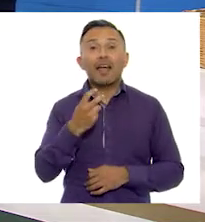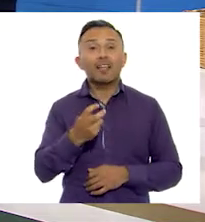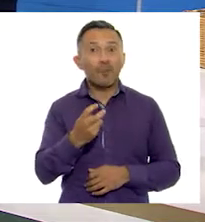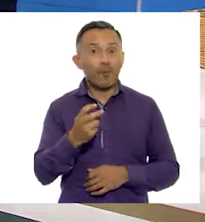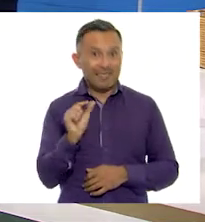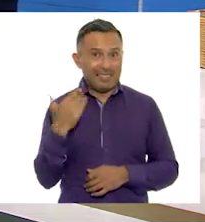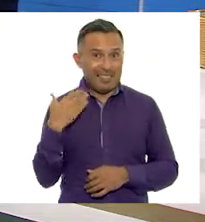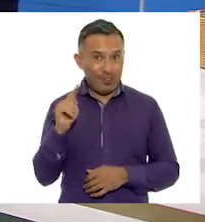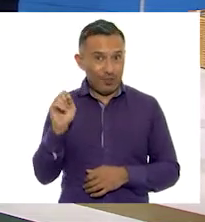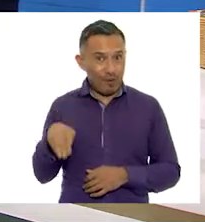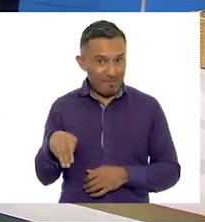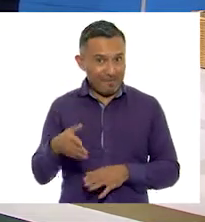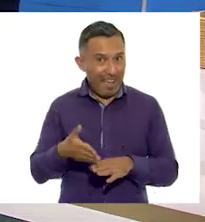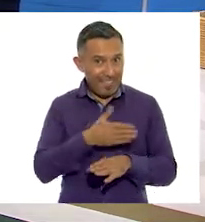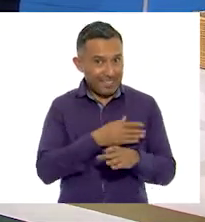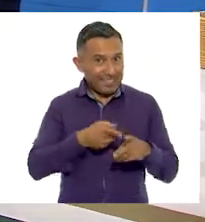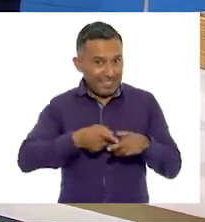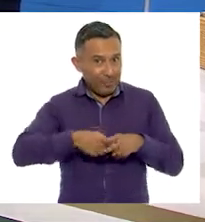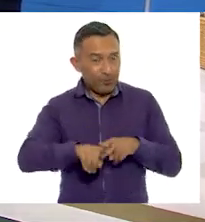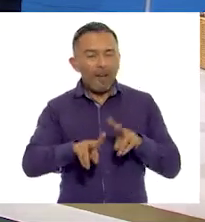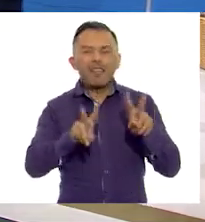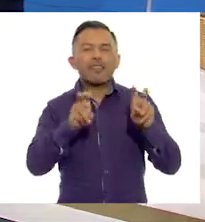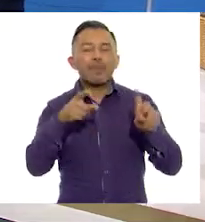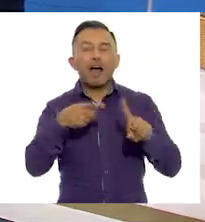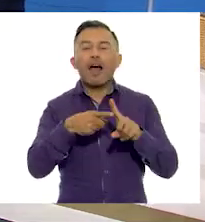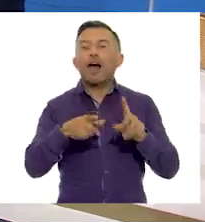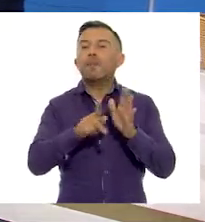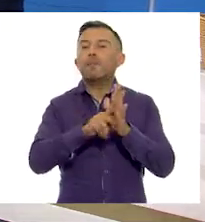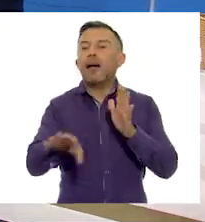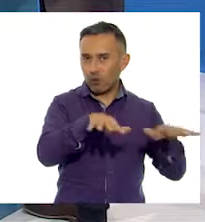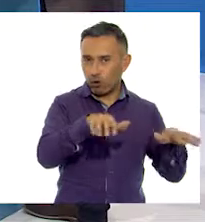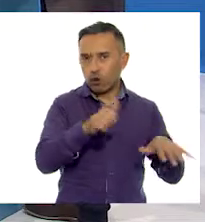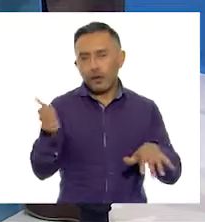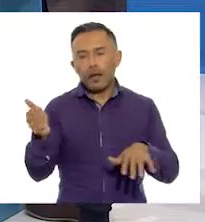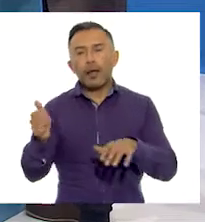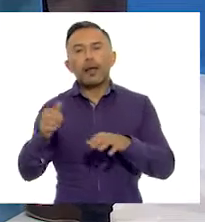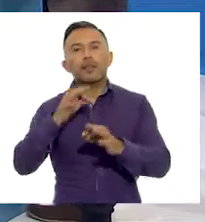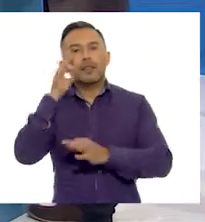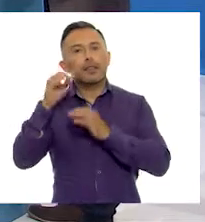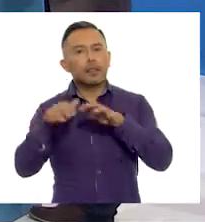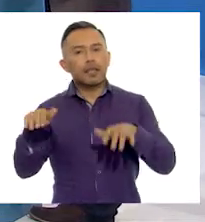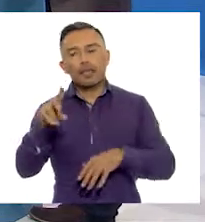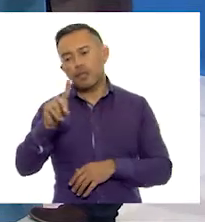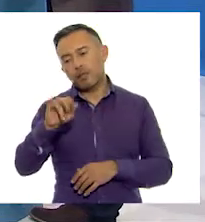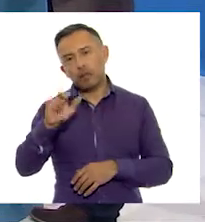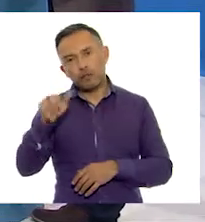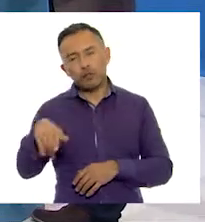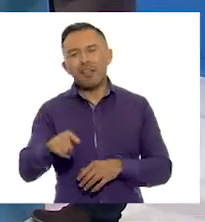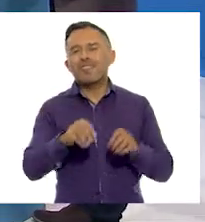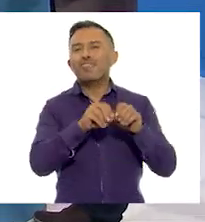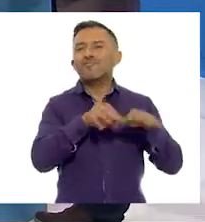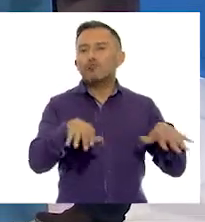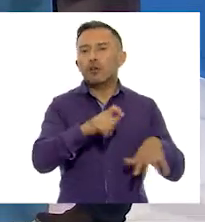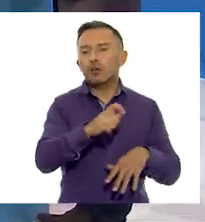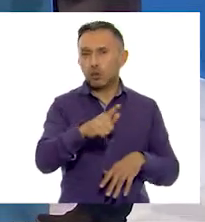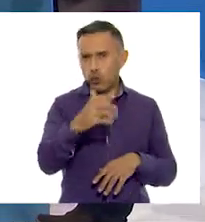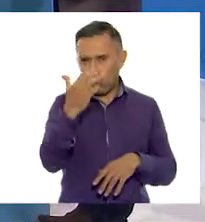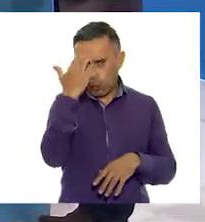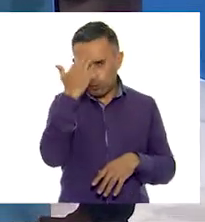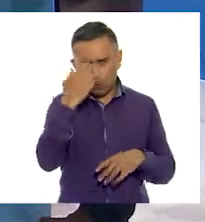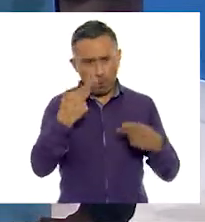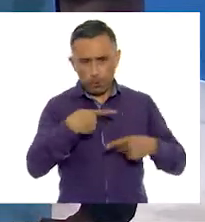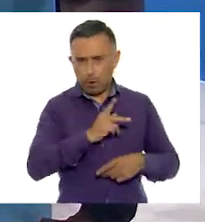Isabel Sola, investigadora del Centro Nacional de Biotecnología. Cada vez que sucede este proceso, la célula invadida es destruida